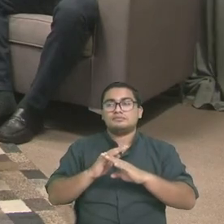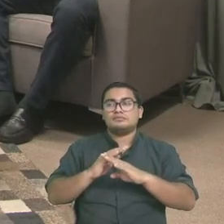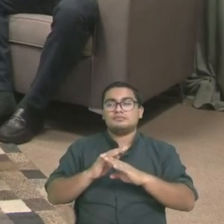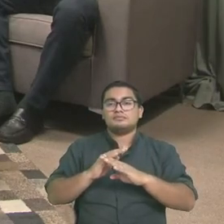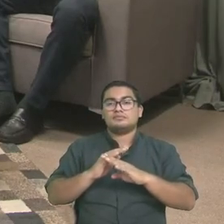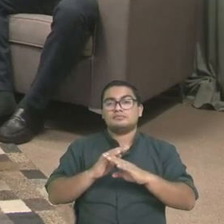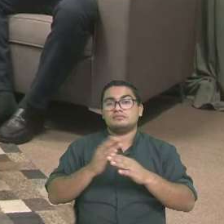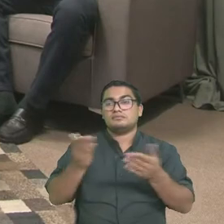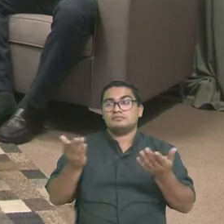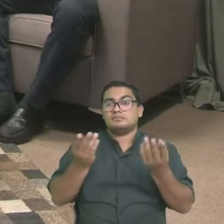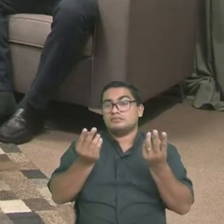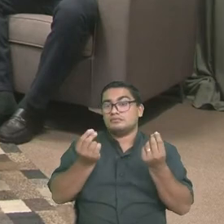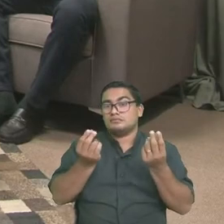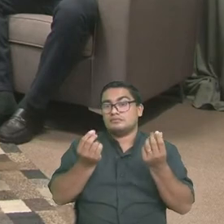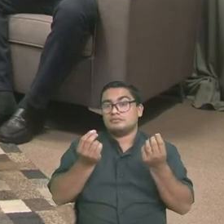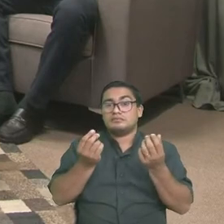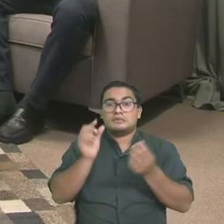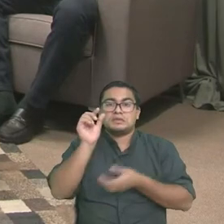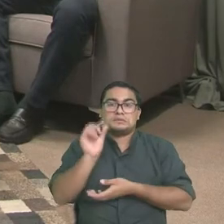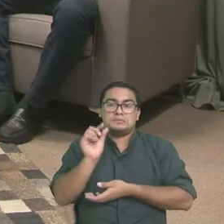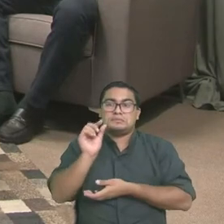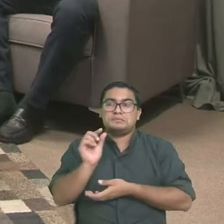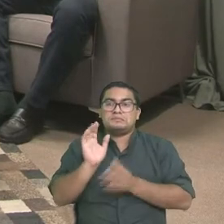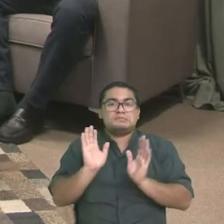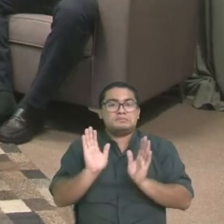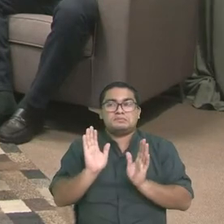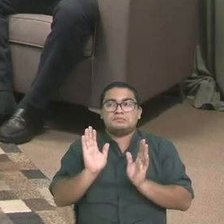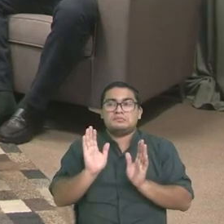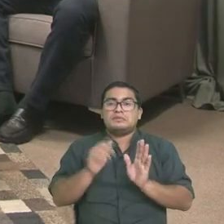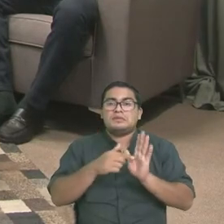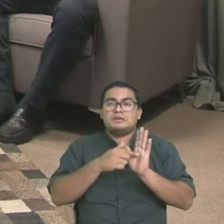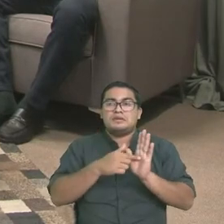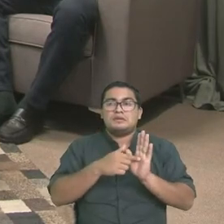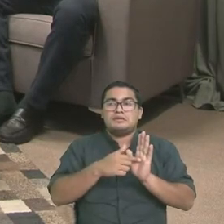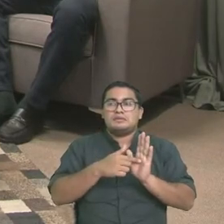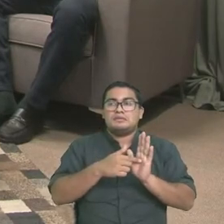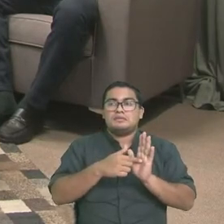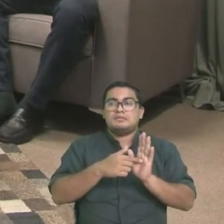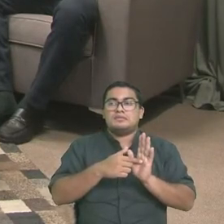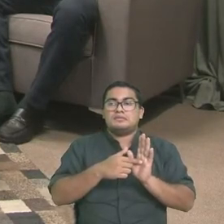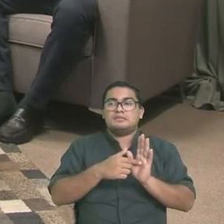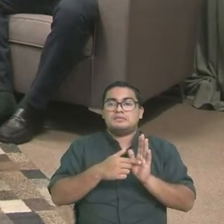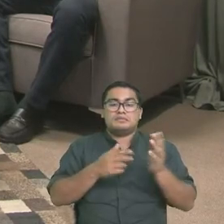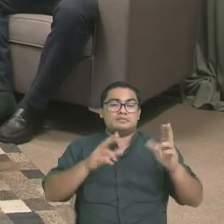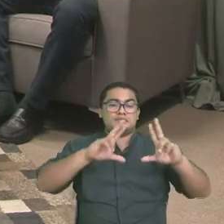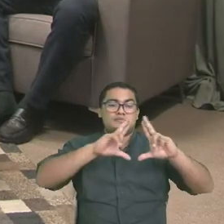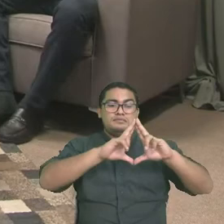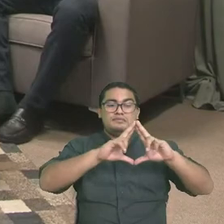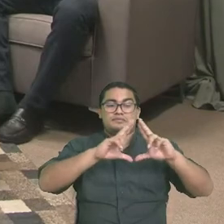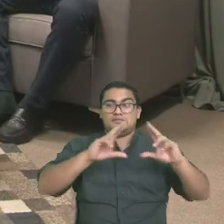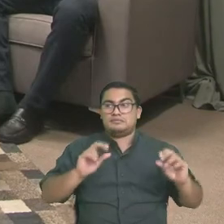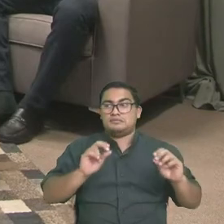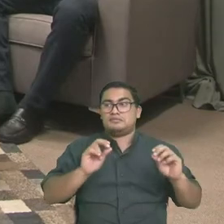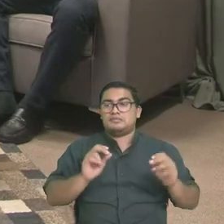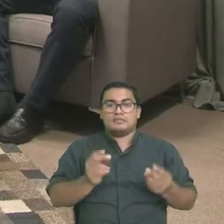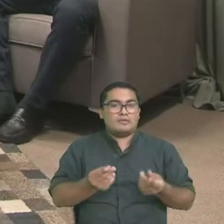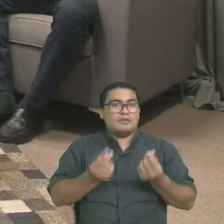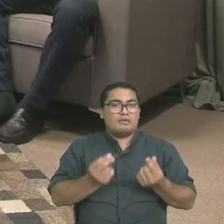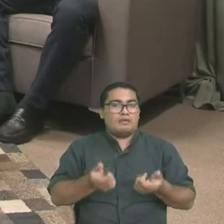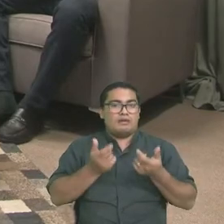aún con recursos limitados. Porque no es cierto que nosotros tengamos los